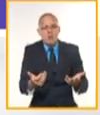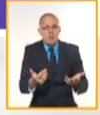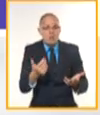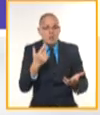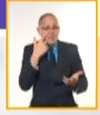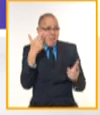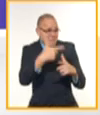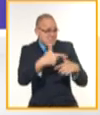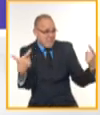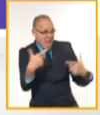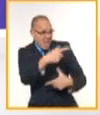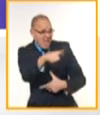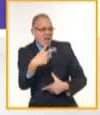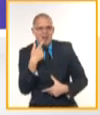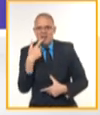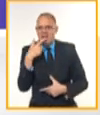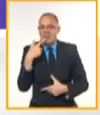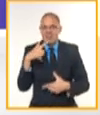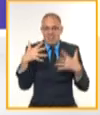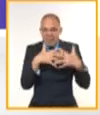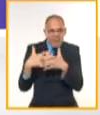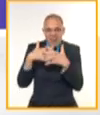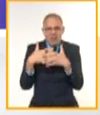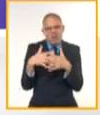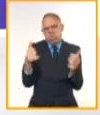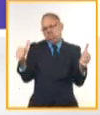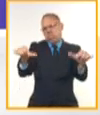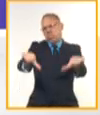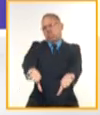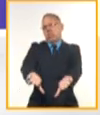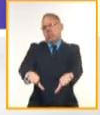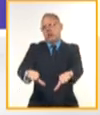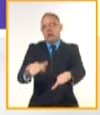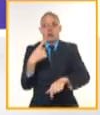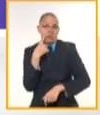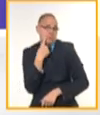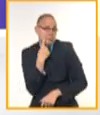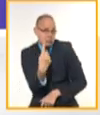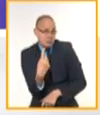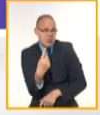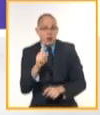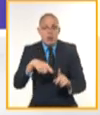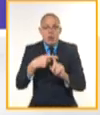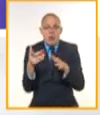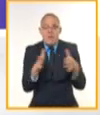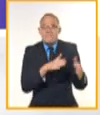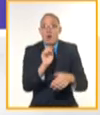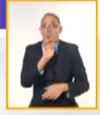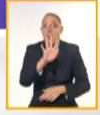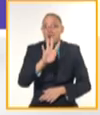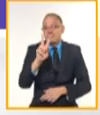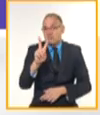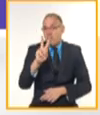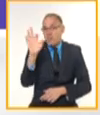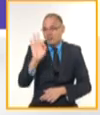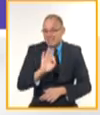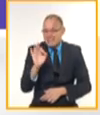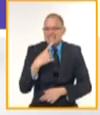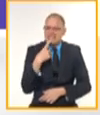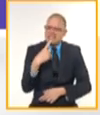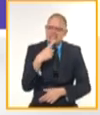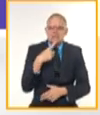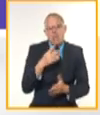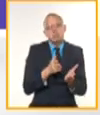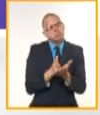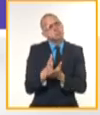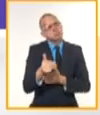50,5% piensa que el país va en un camino equivocado, un 42,5% piensa que el país va en un camino